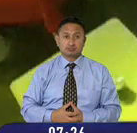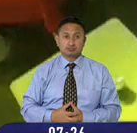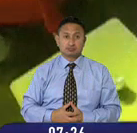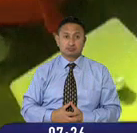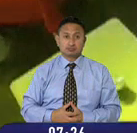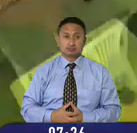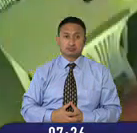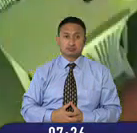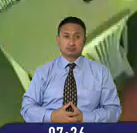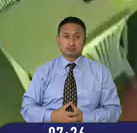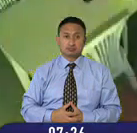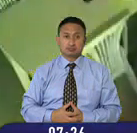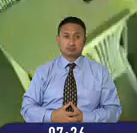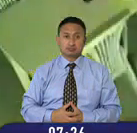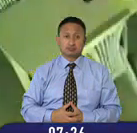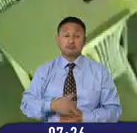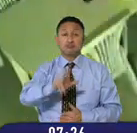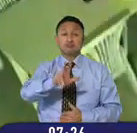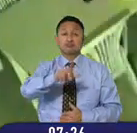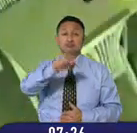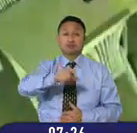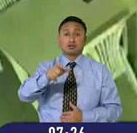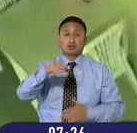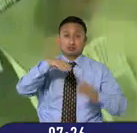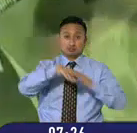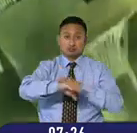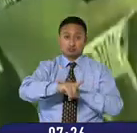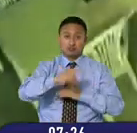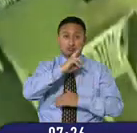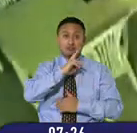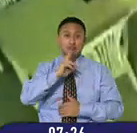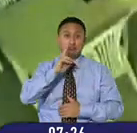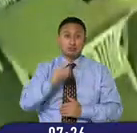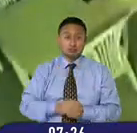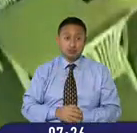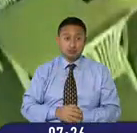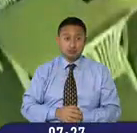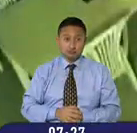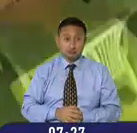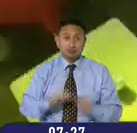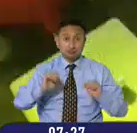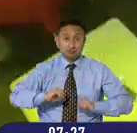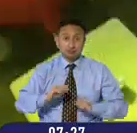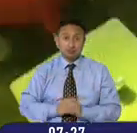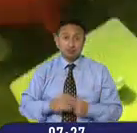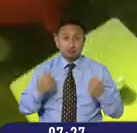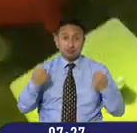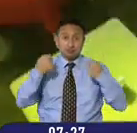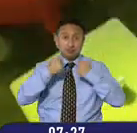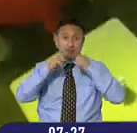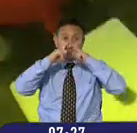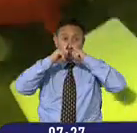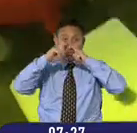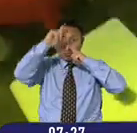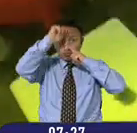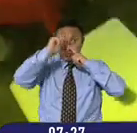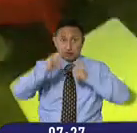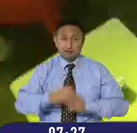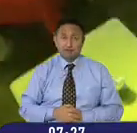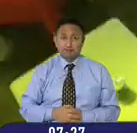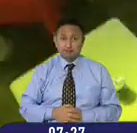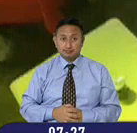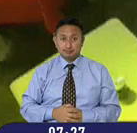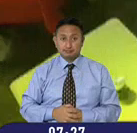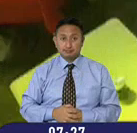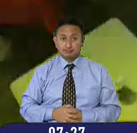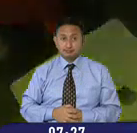Personas invadieron el local, obviamente con buzos, gorras, mascarillas, comenzaron a